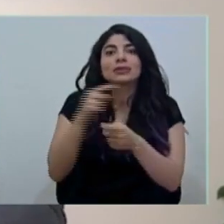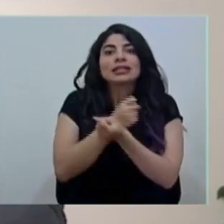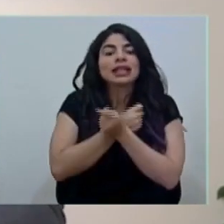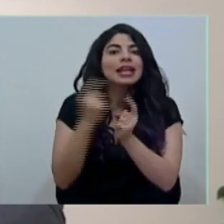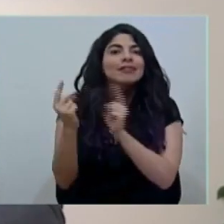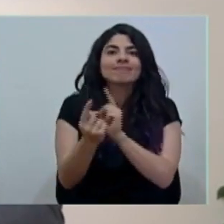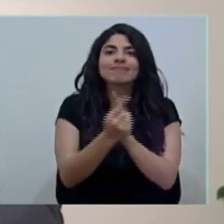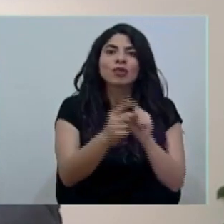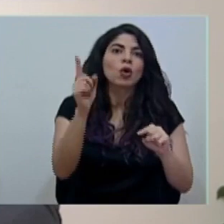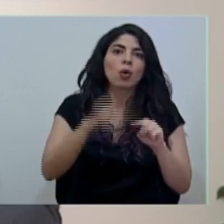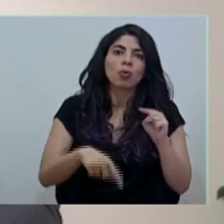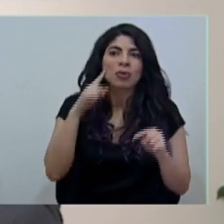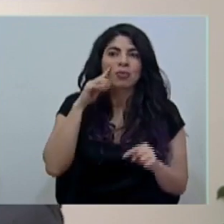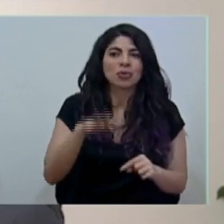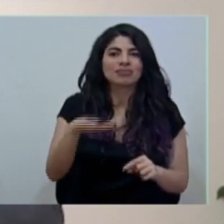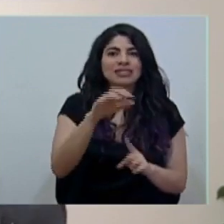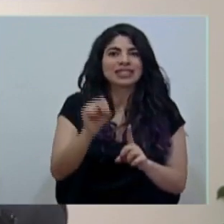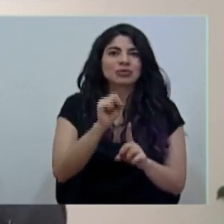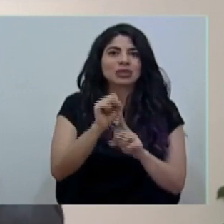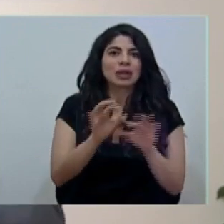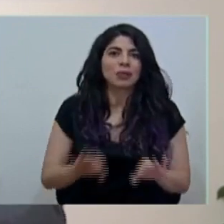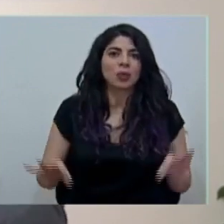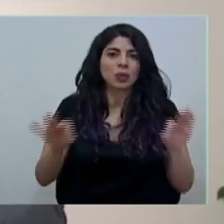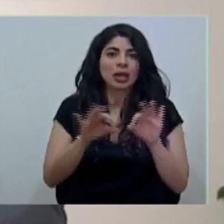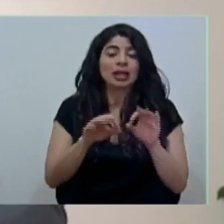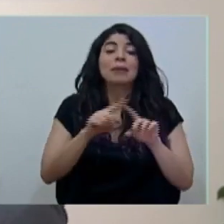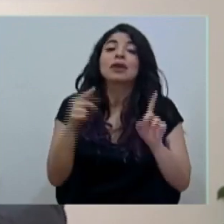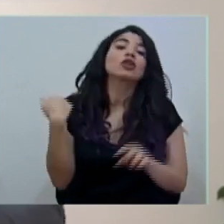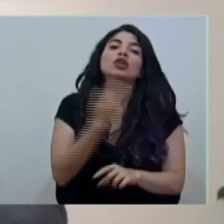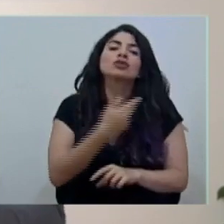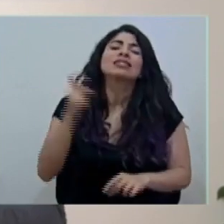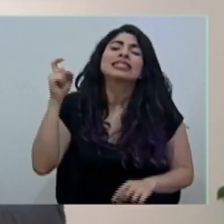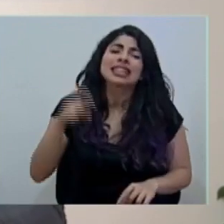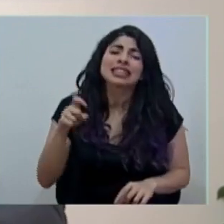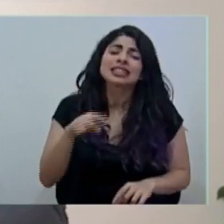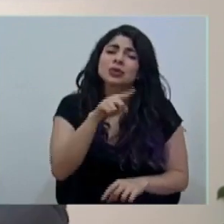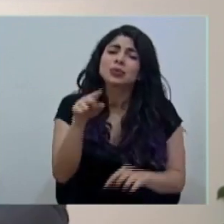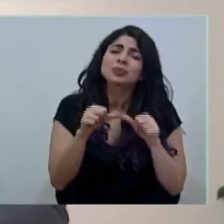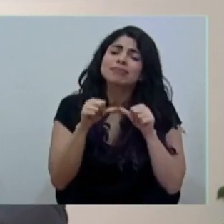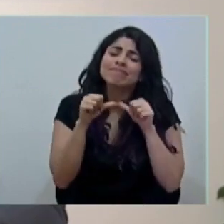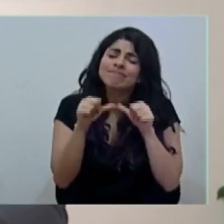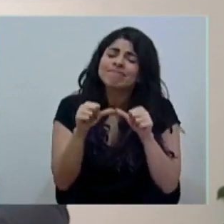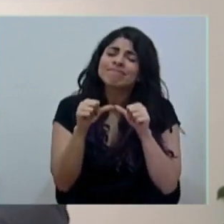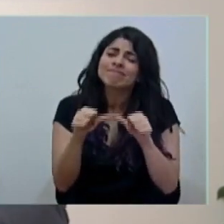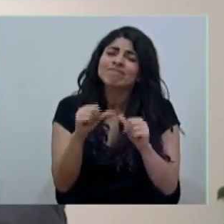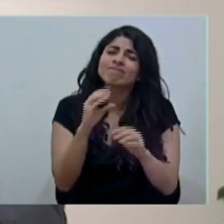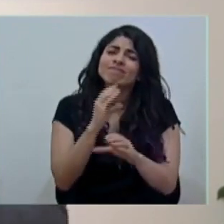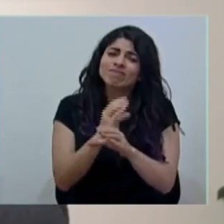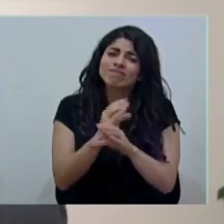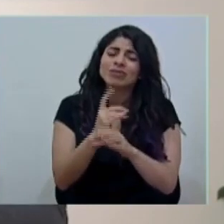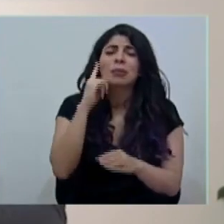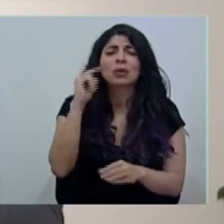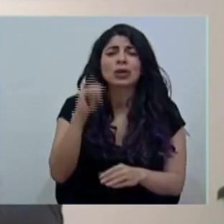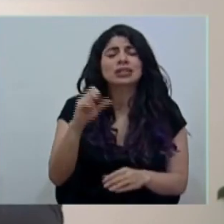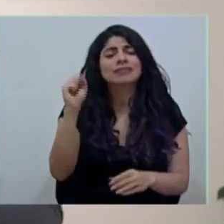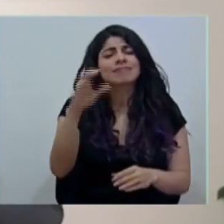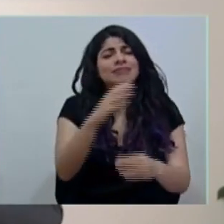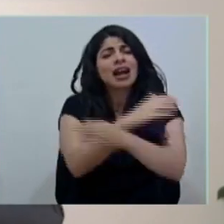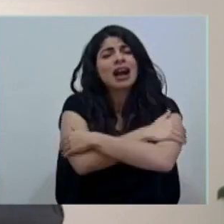en momentos importantes. Pero necesitamos que se sigan cuidando. Por eso les hacemos llegar un gran